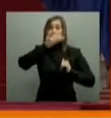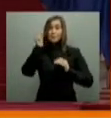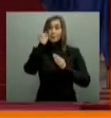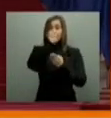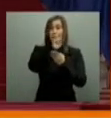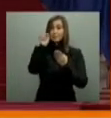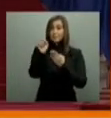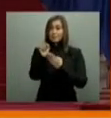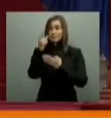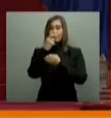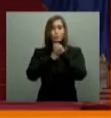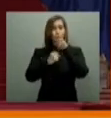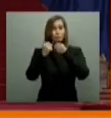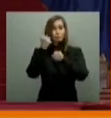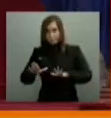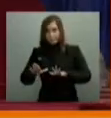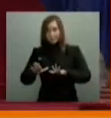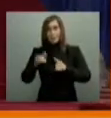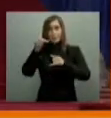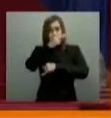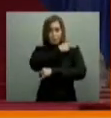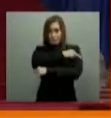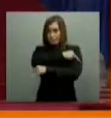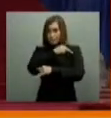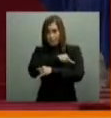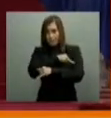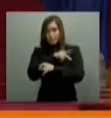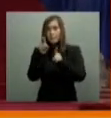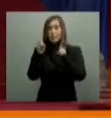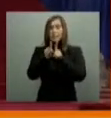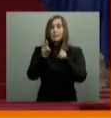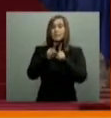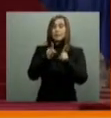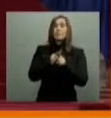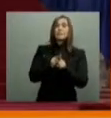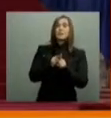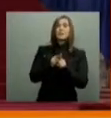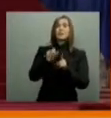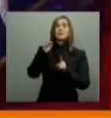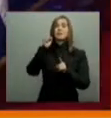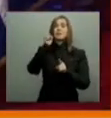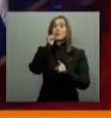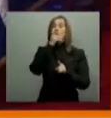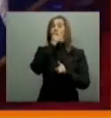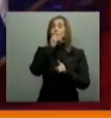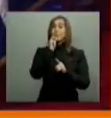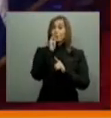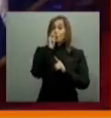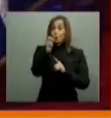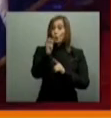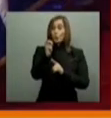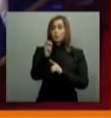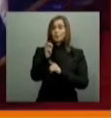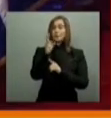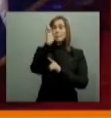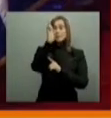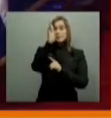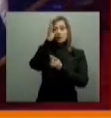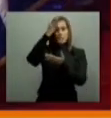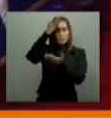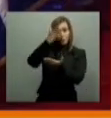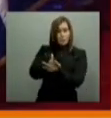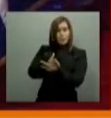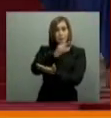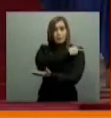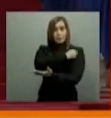parque antes de un proyecto de crear parqueos en santiago santo domigo eso no nos va a resolver el problema y al país le